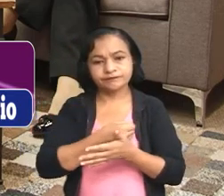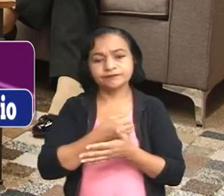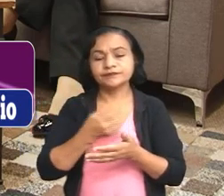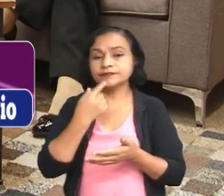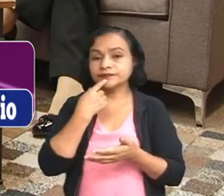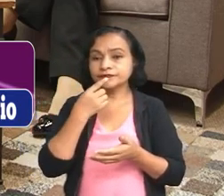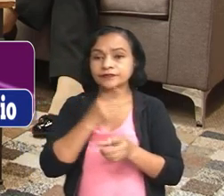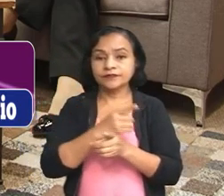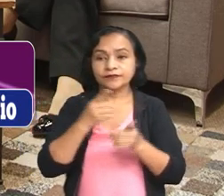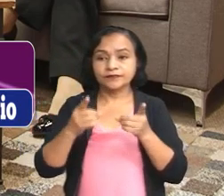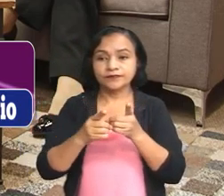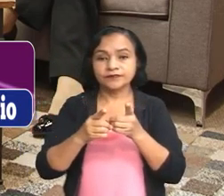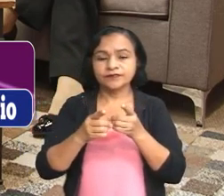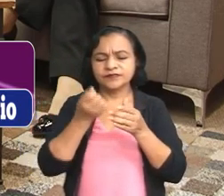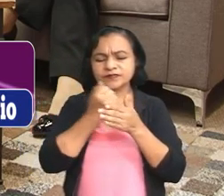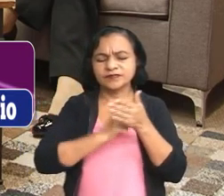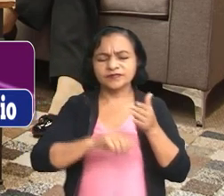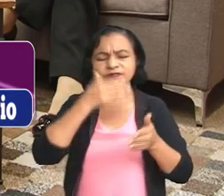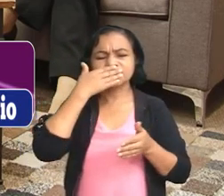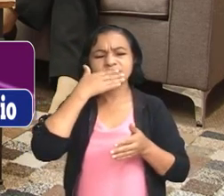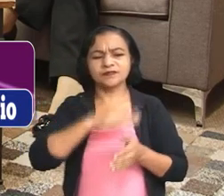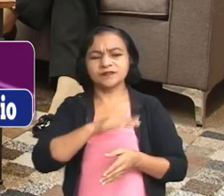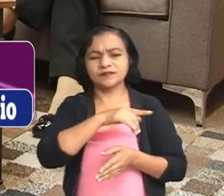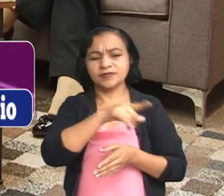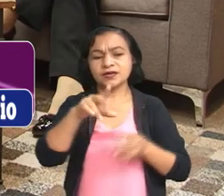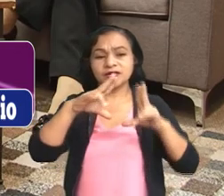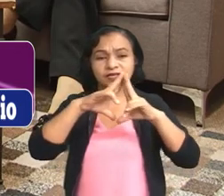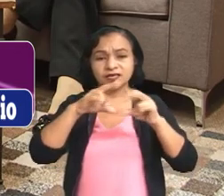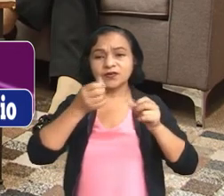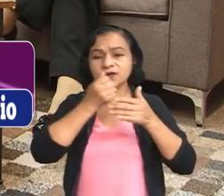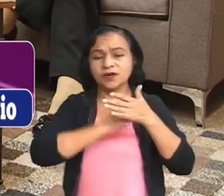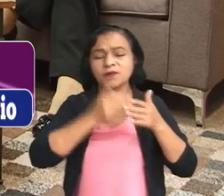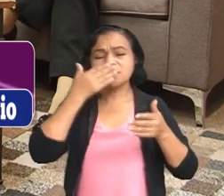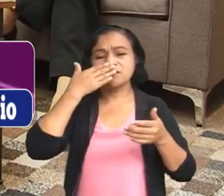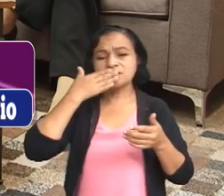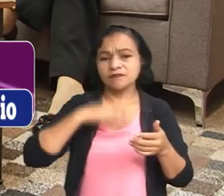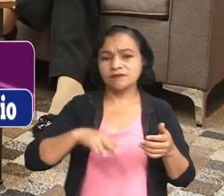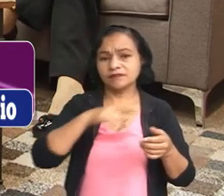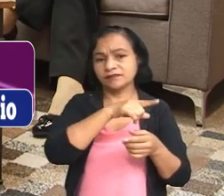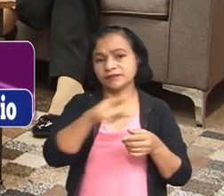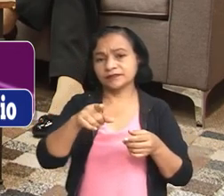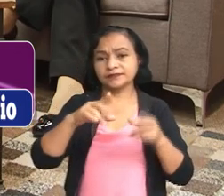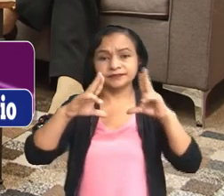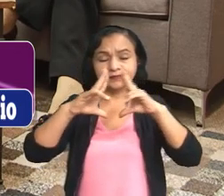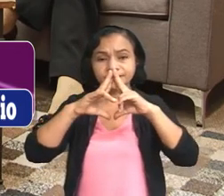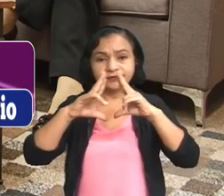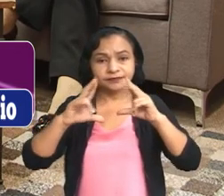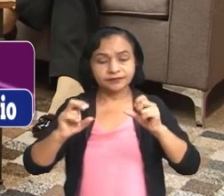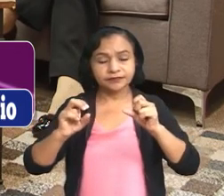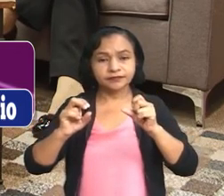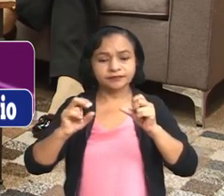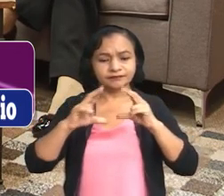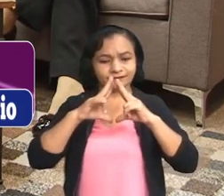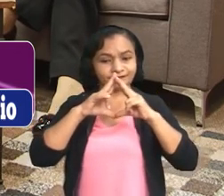tenemos hijos malnacidos en este país. Nicaragua se ha venido